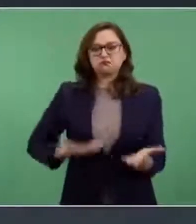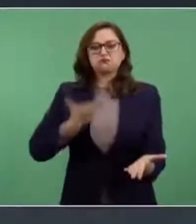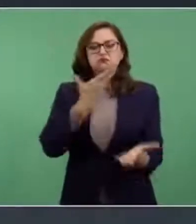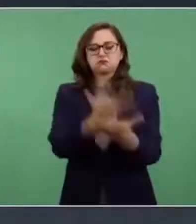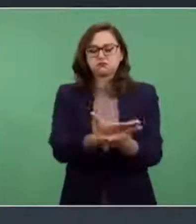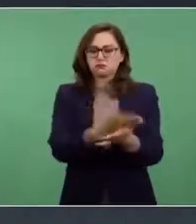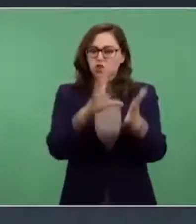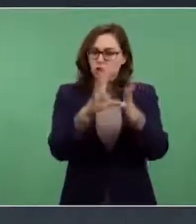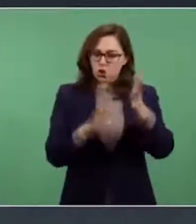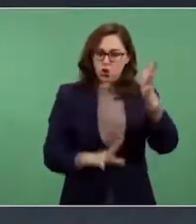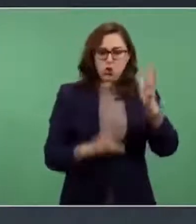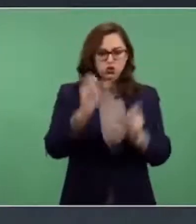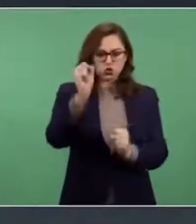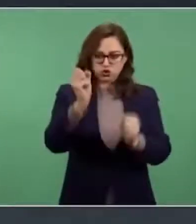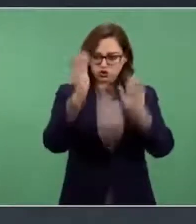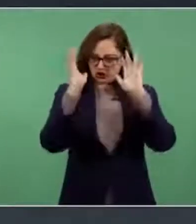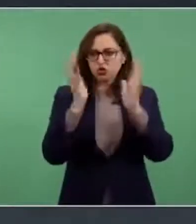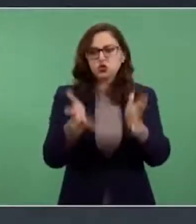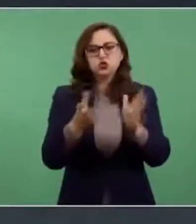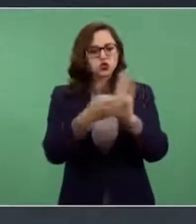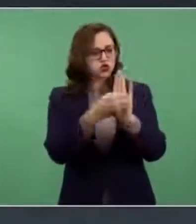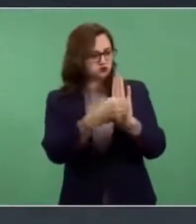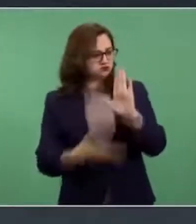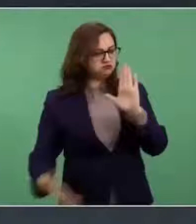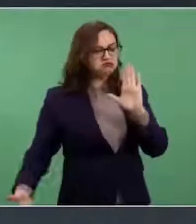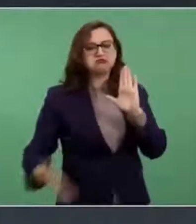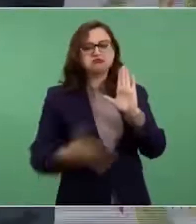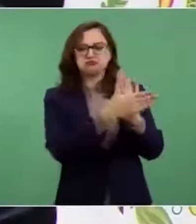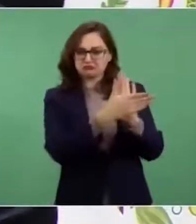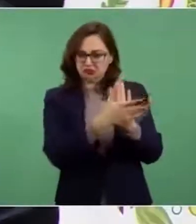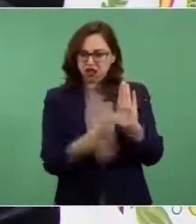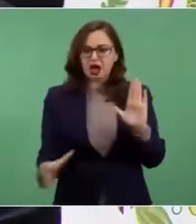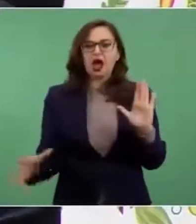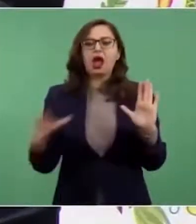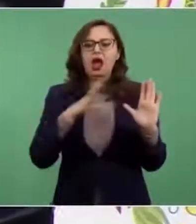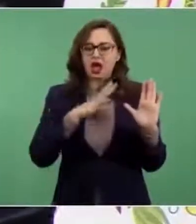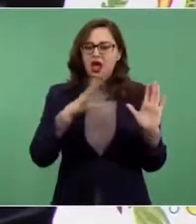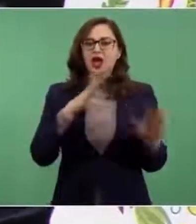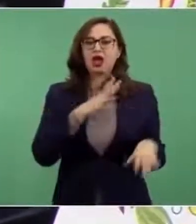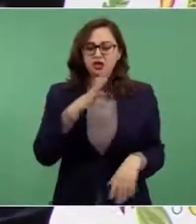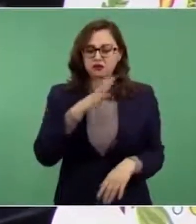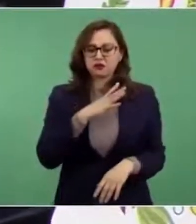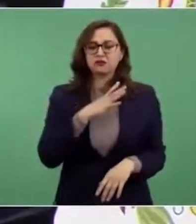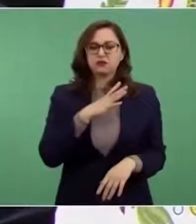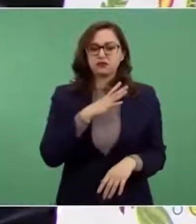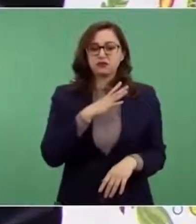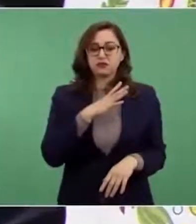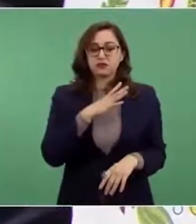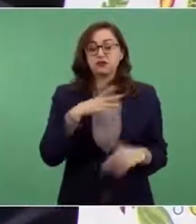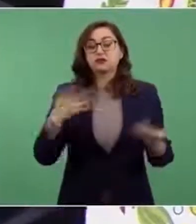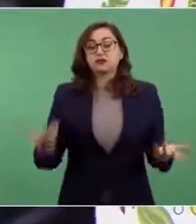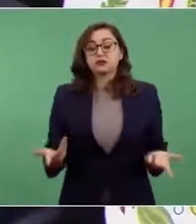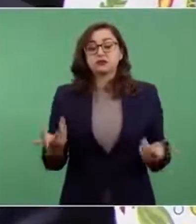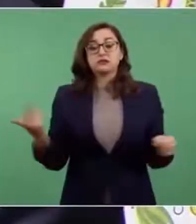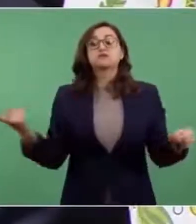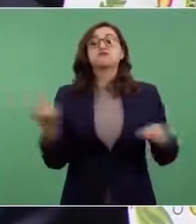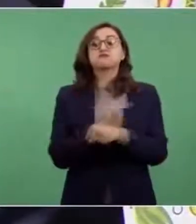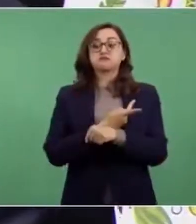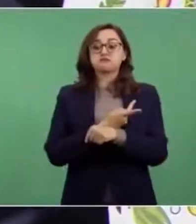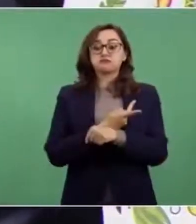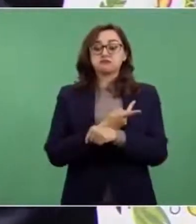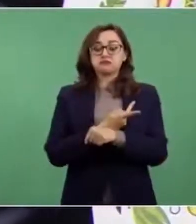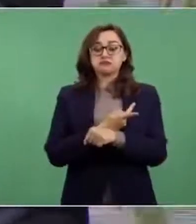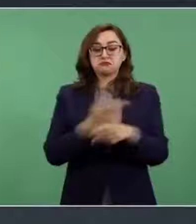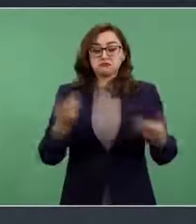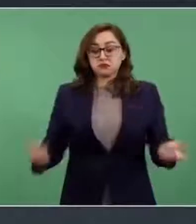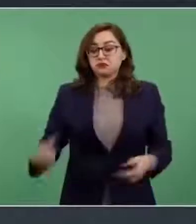elevado a rango constitucional, no solo resolverá si me